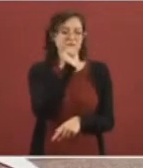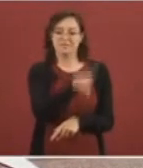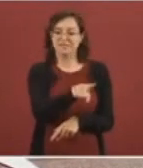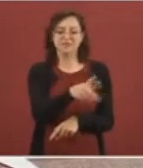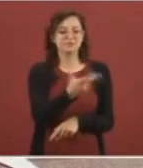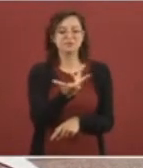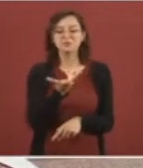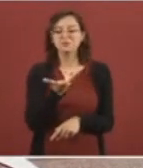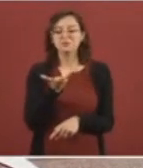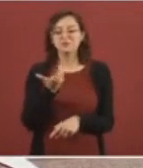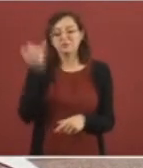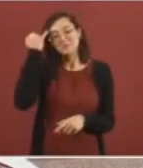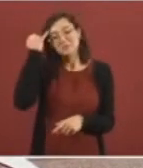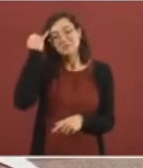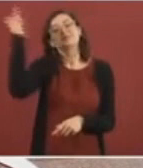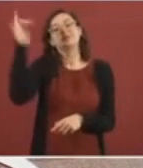quienes